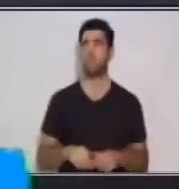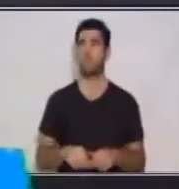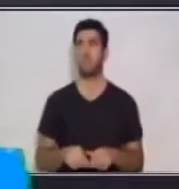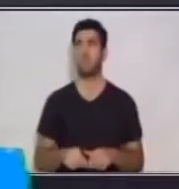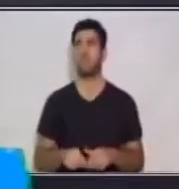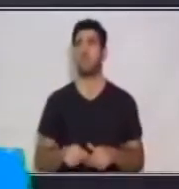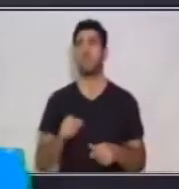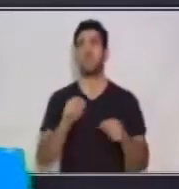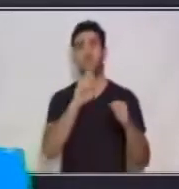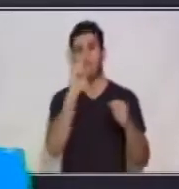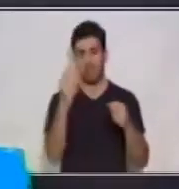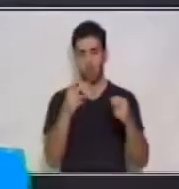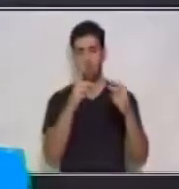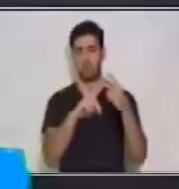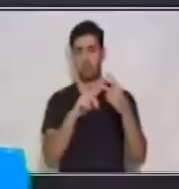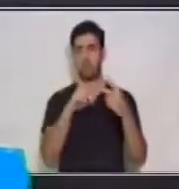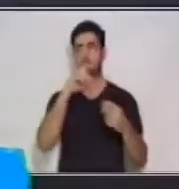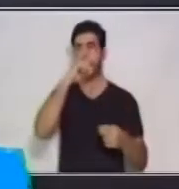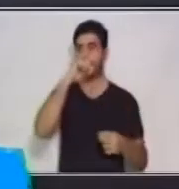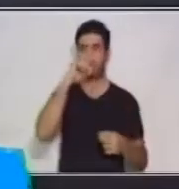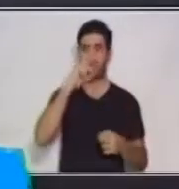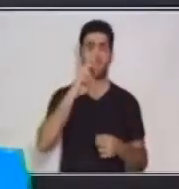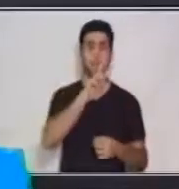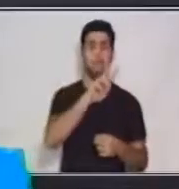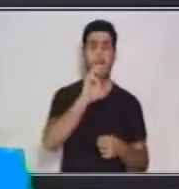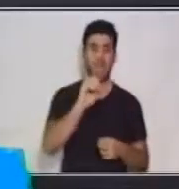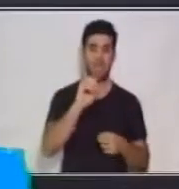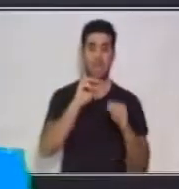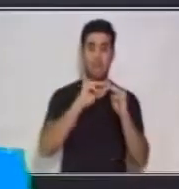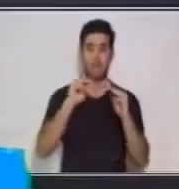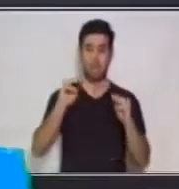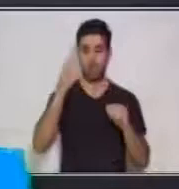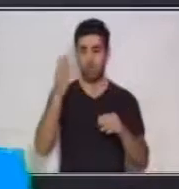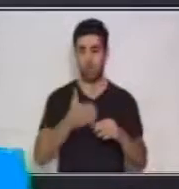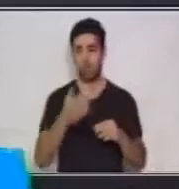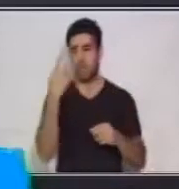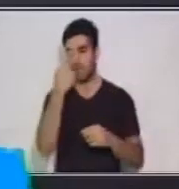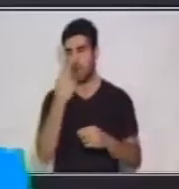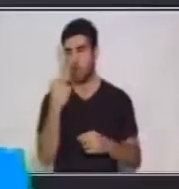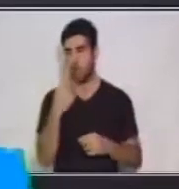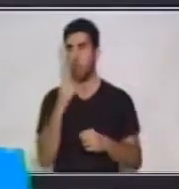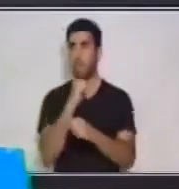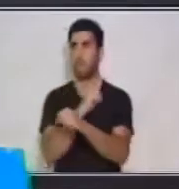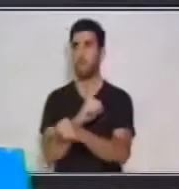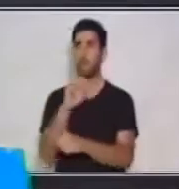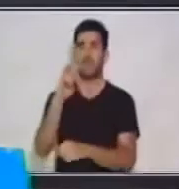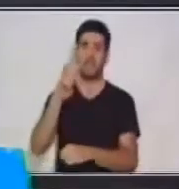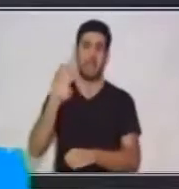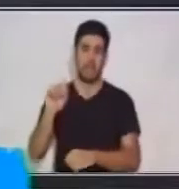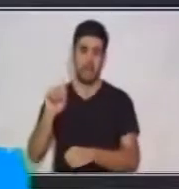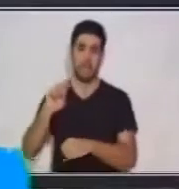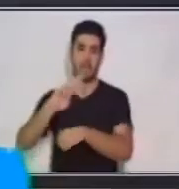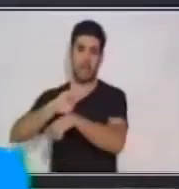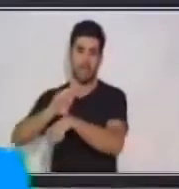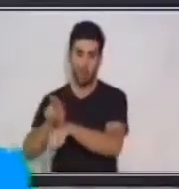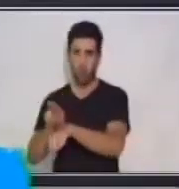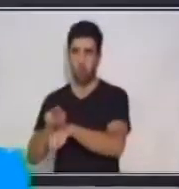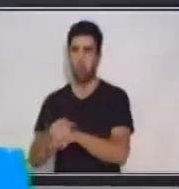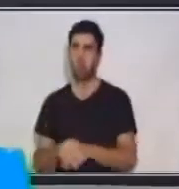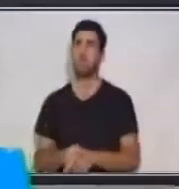Y la segunda ave vuela a 20 metros por segundo por 30 segundos